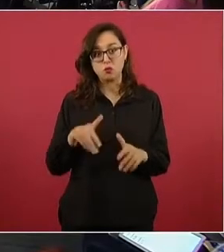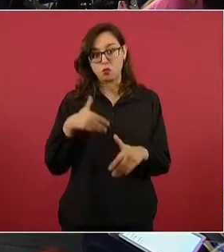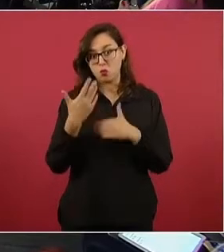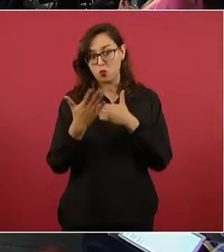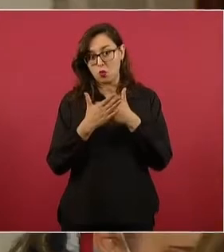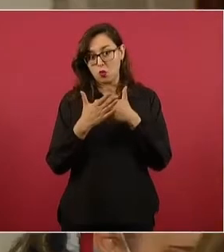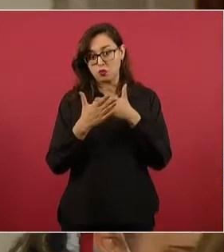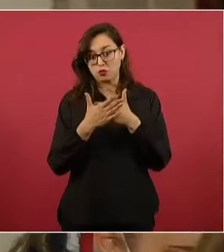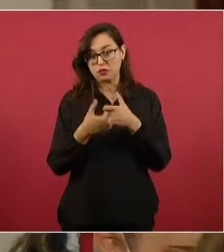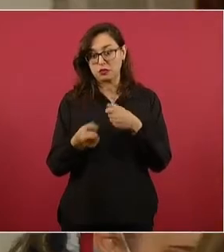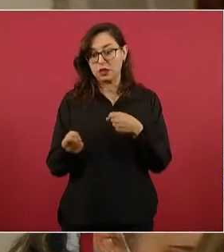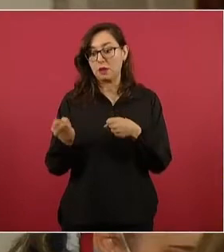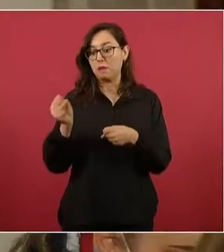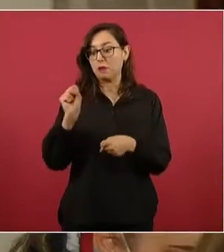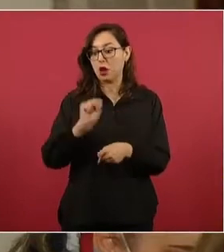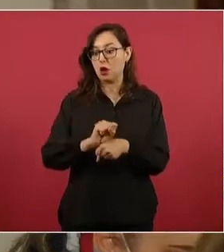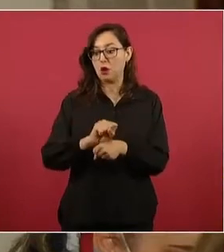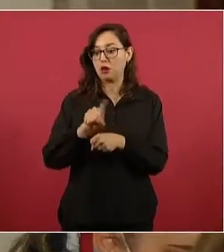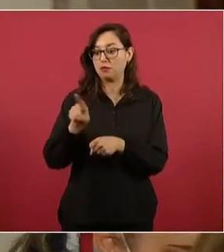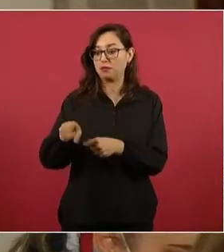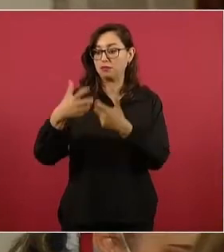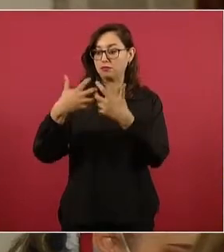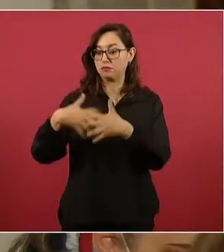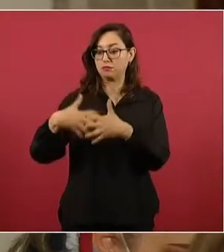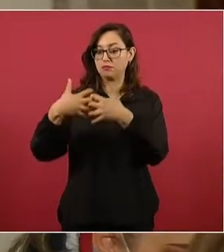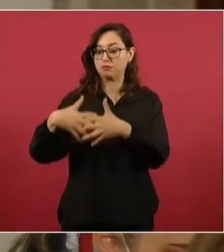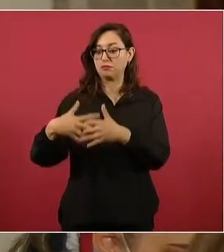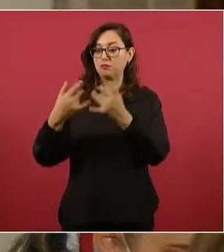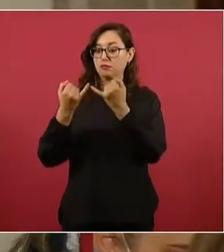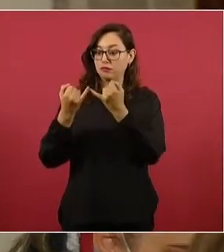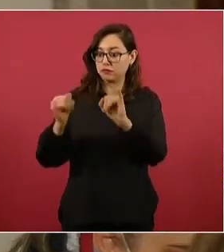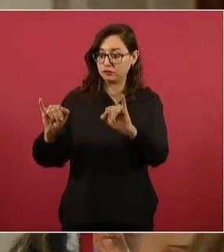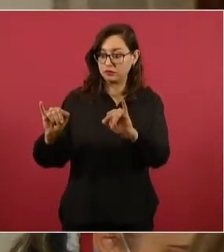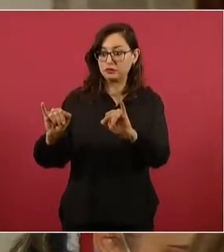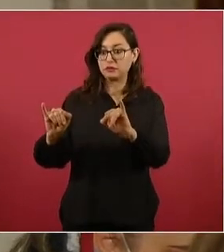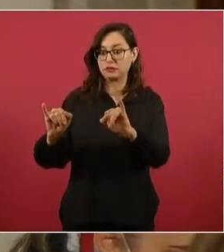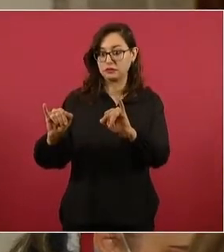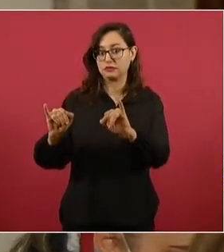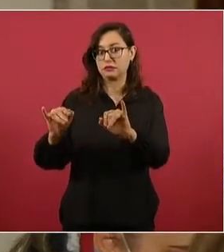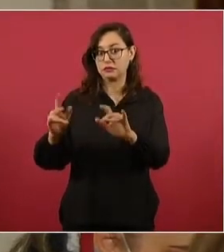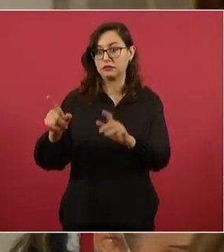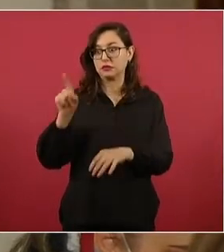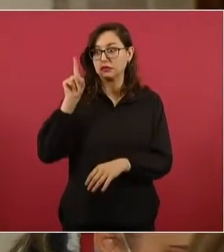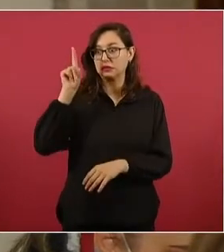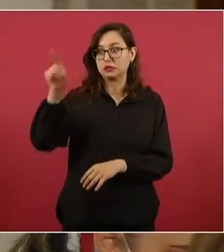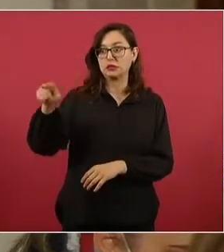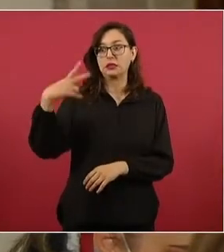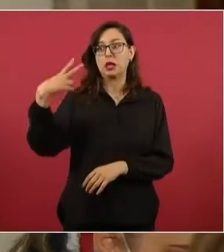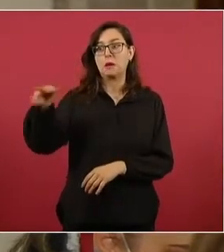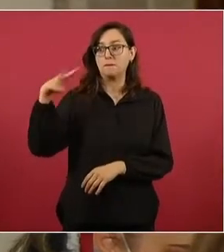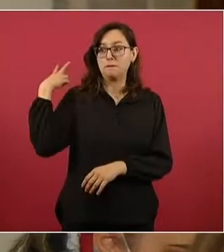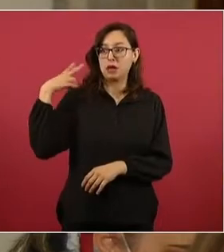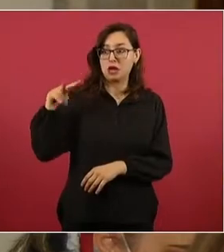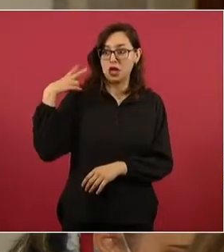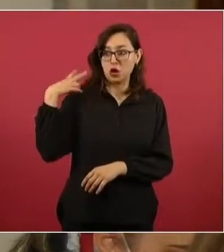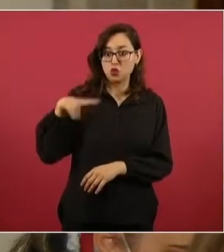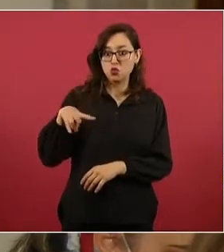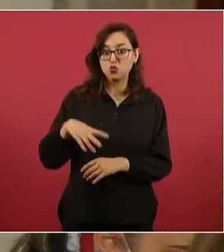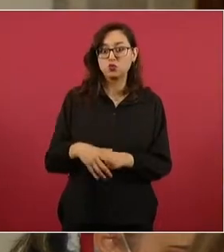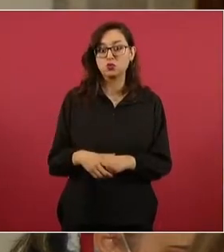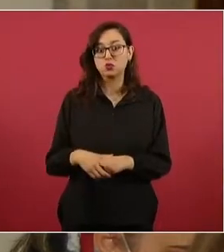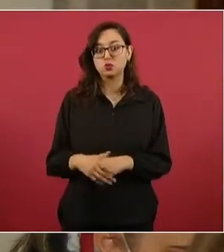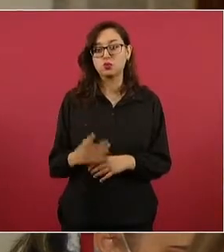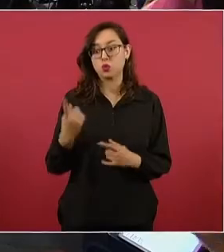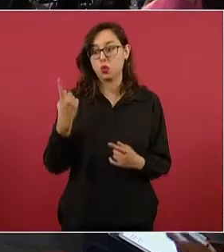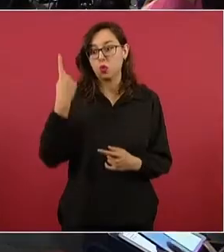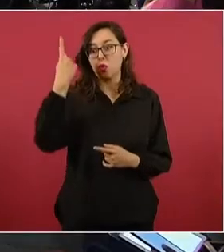ir a inaugurar una planta que en Veracruz, de esta gran empresa que tiene en México el